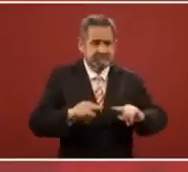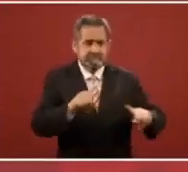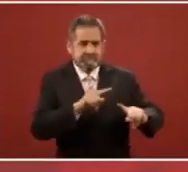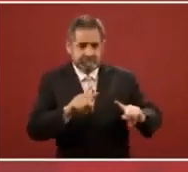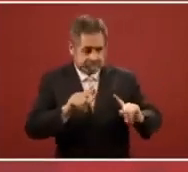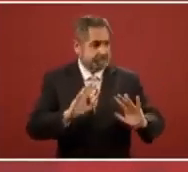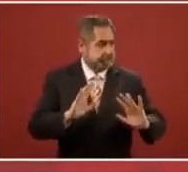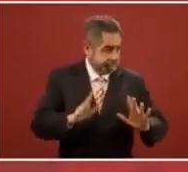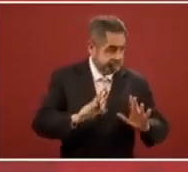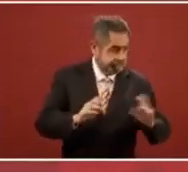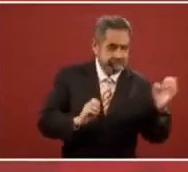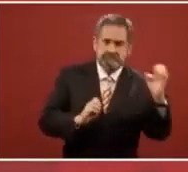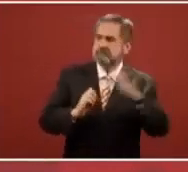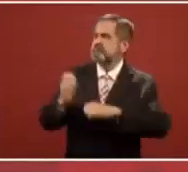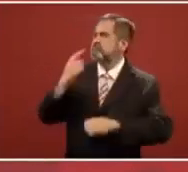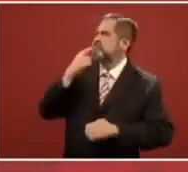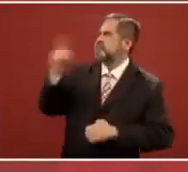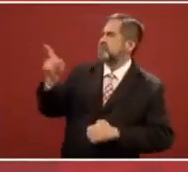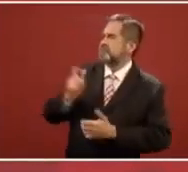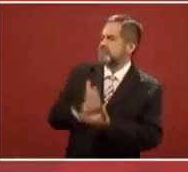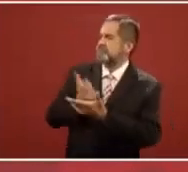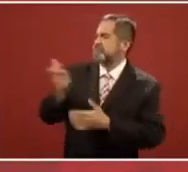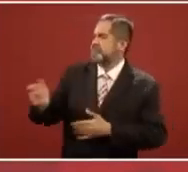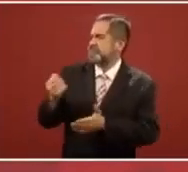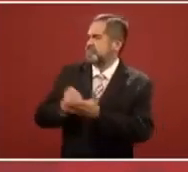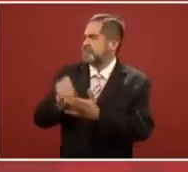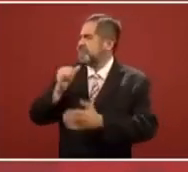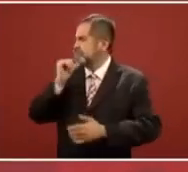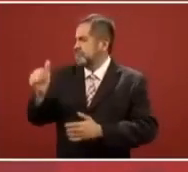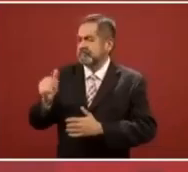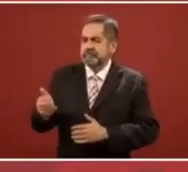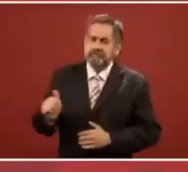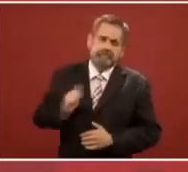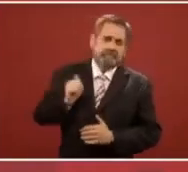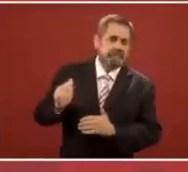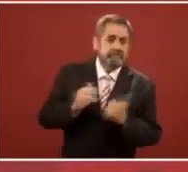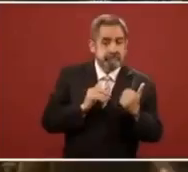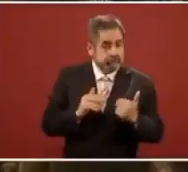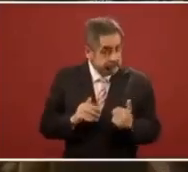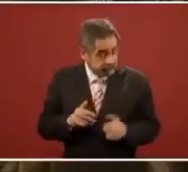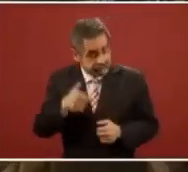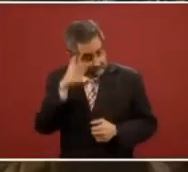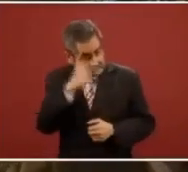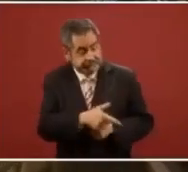para no pagar impuestos en casos